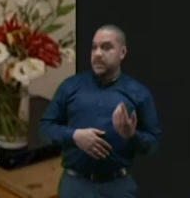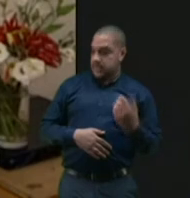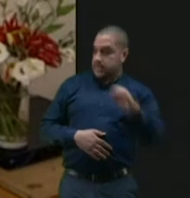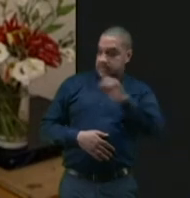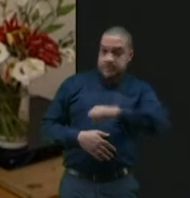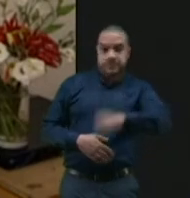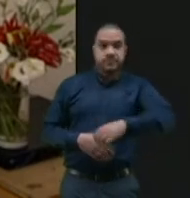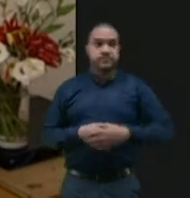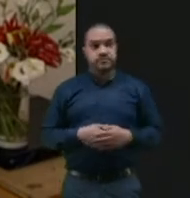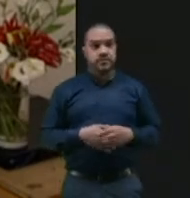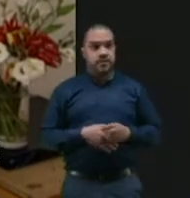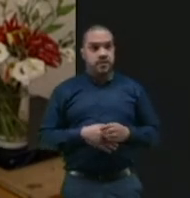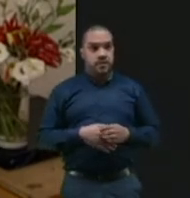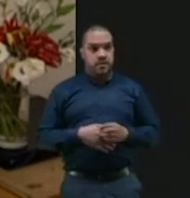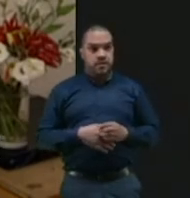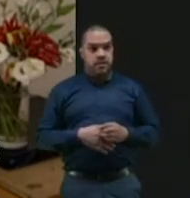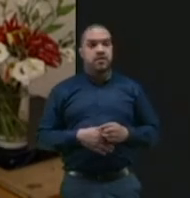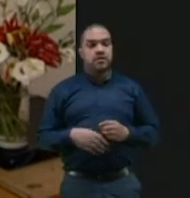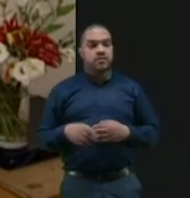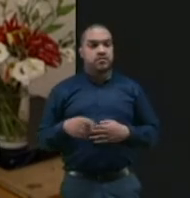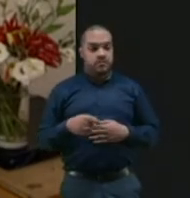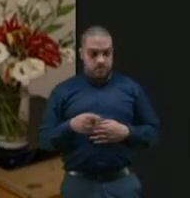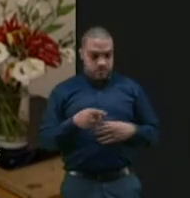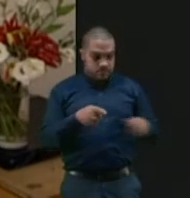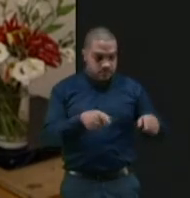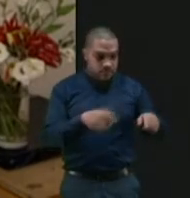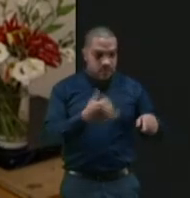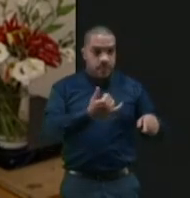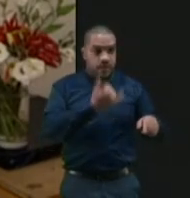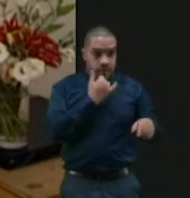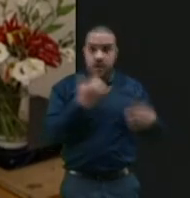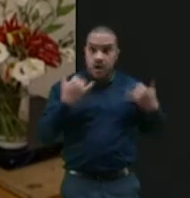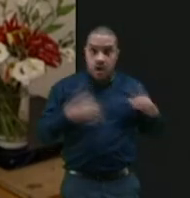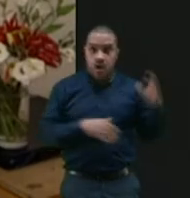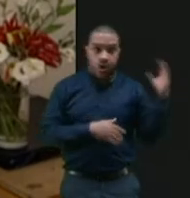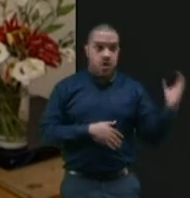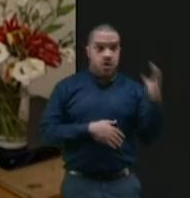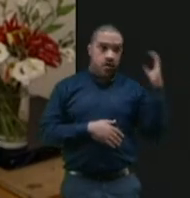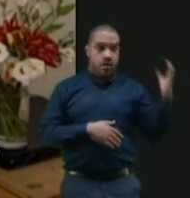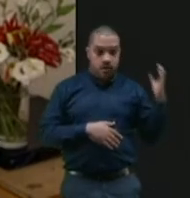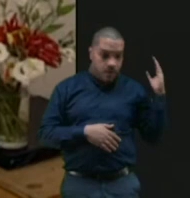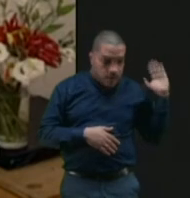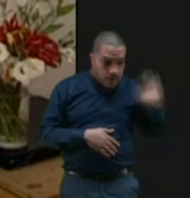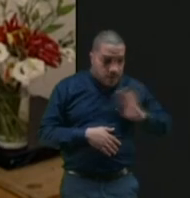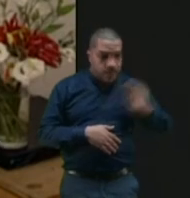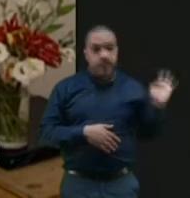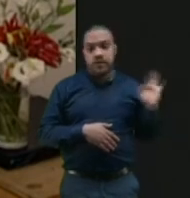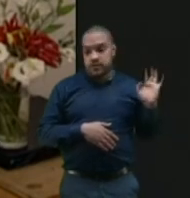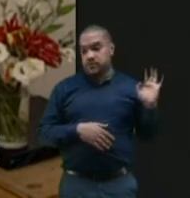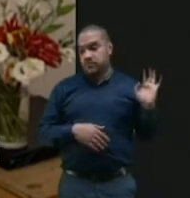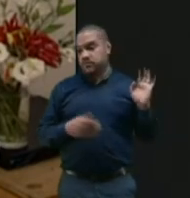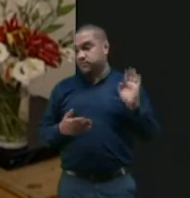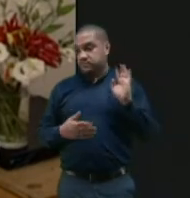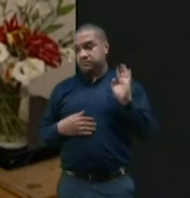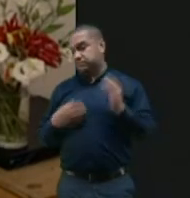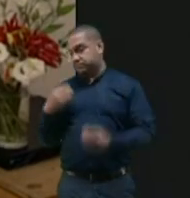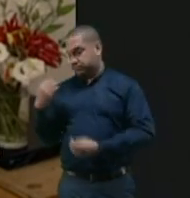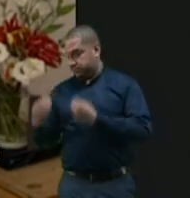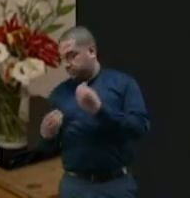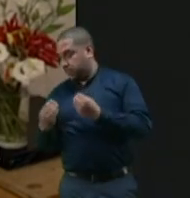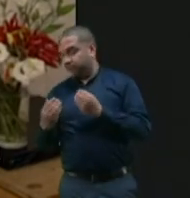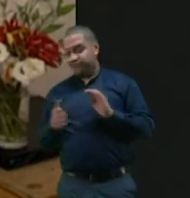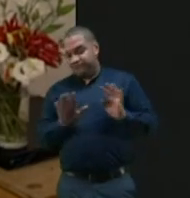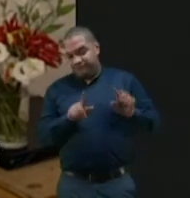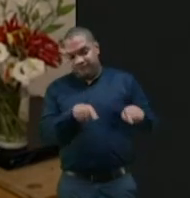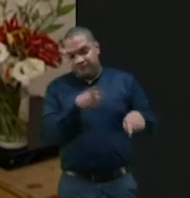me fui. Me fui el día después de la adquisición, de forma que pudiera crear más emprendimientos y pudiera empezar de nuevo y